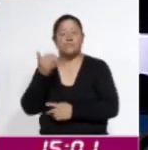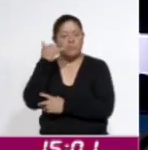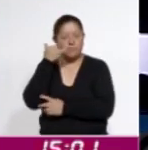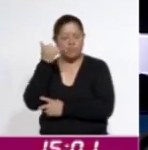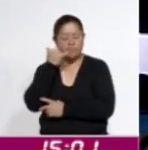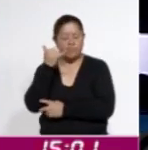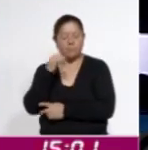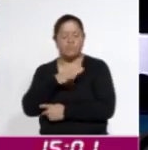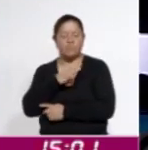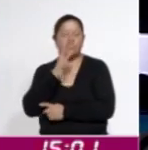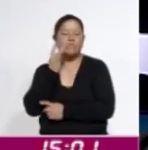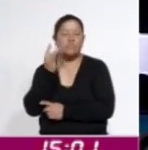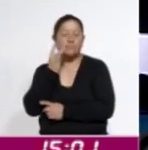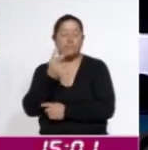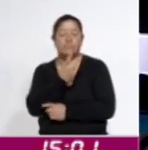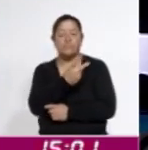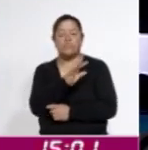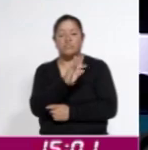telefónica directa de WhatsApp.